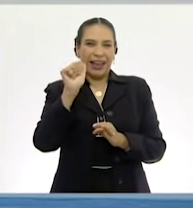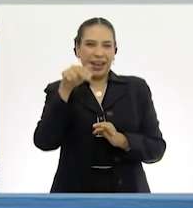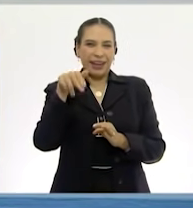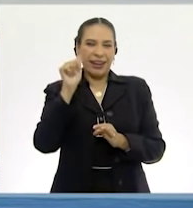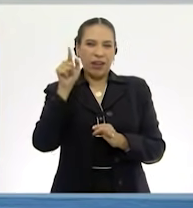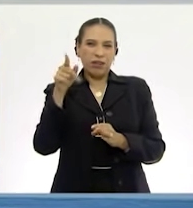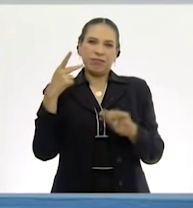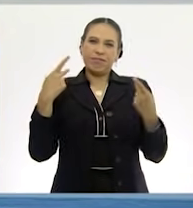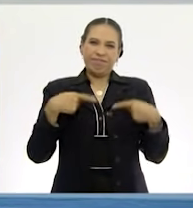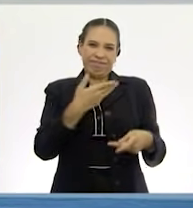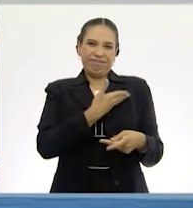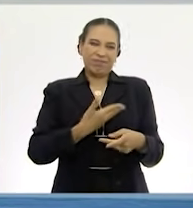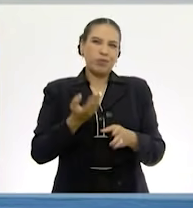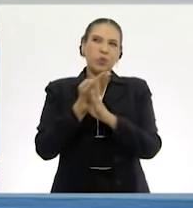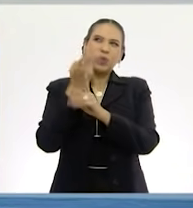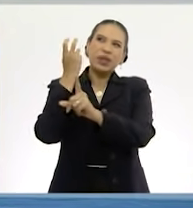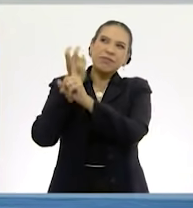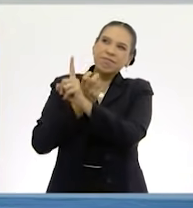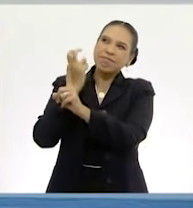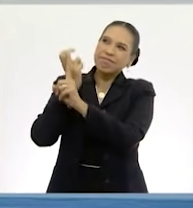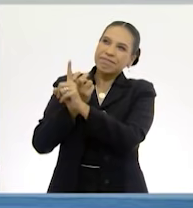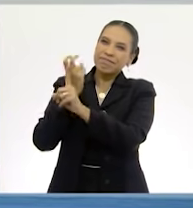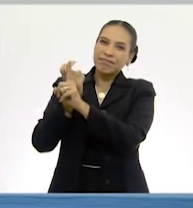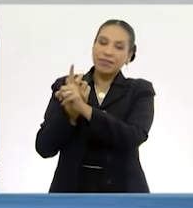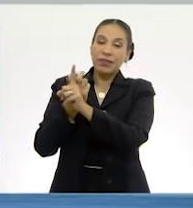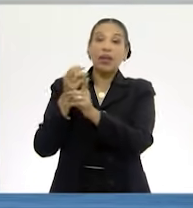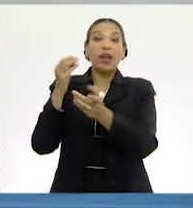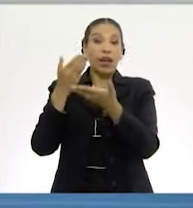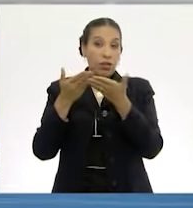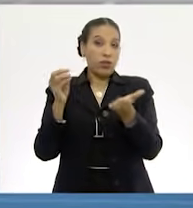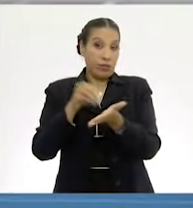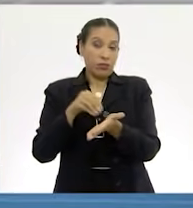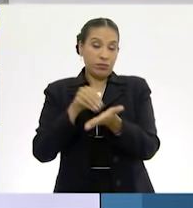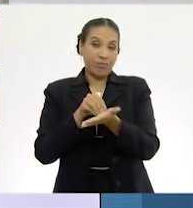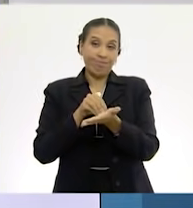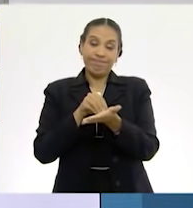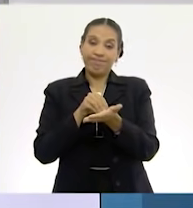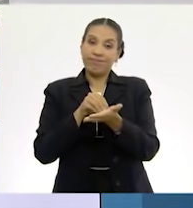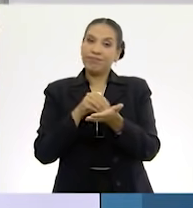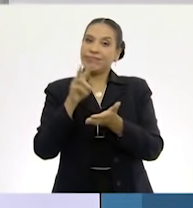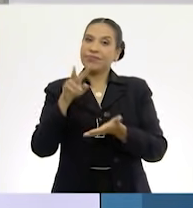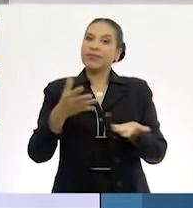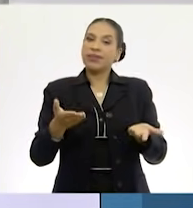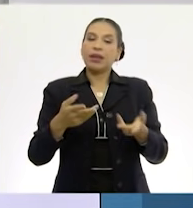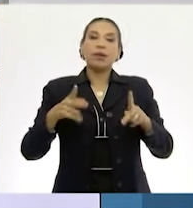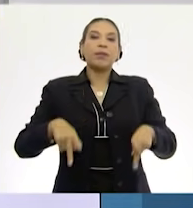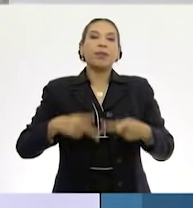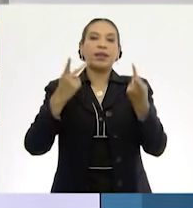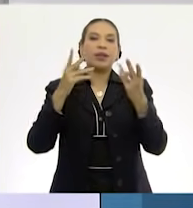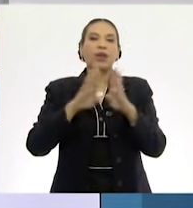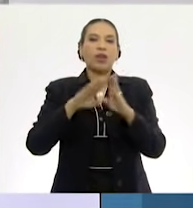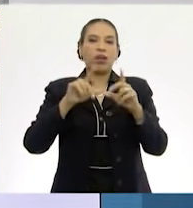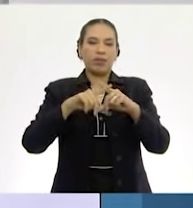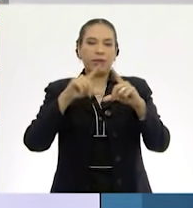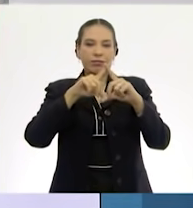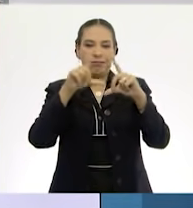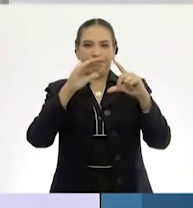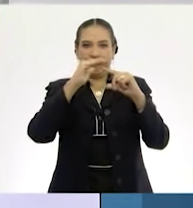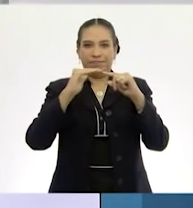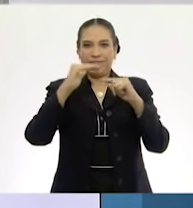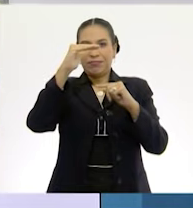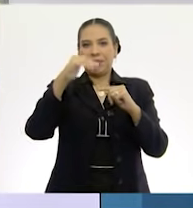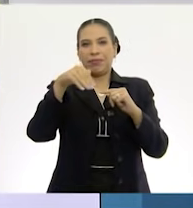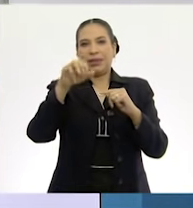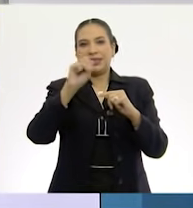personaje muy criticado, aún hoy en día. Así es. La venta de la mesilla fue un